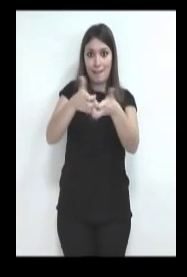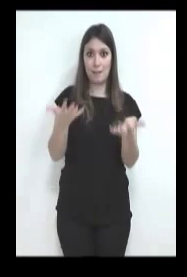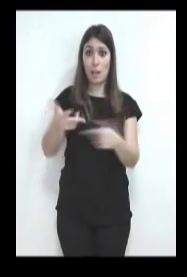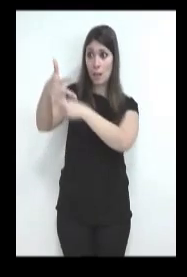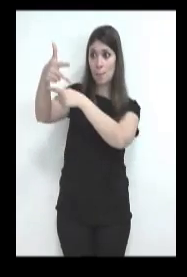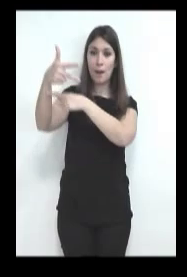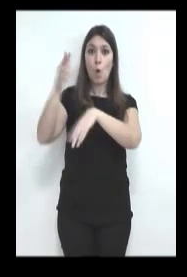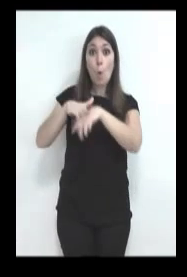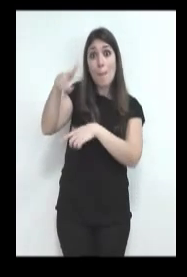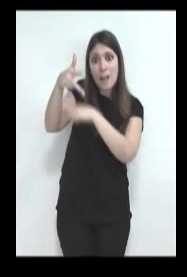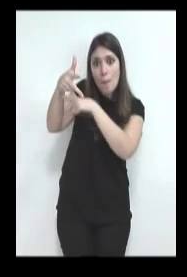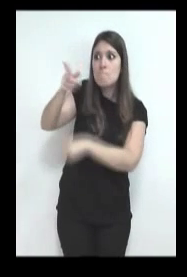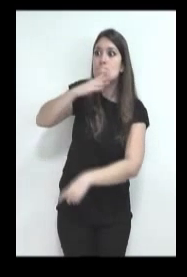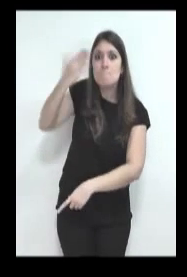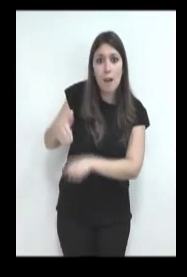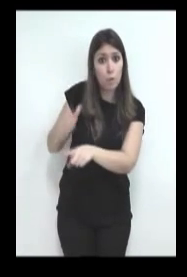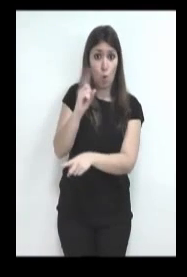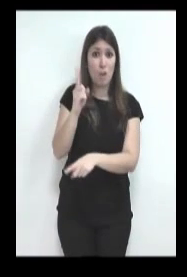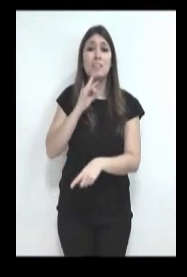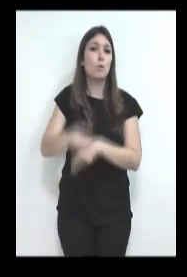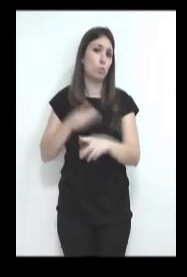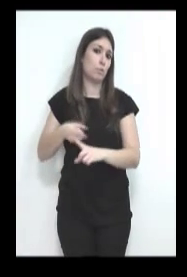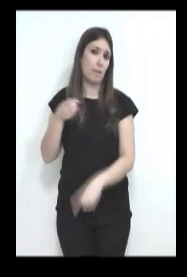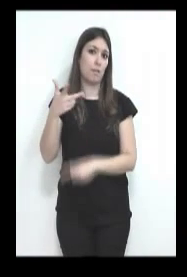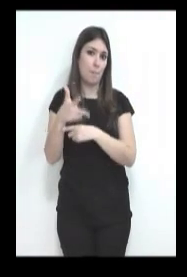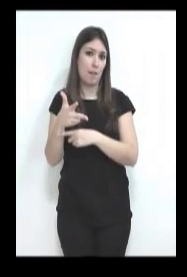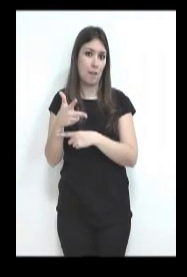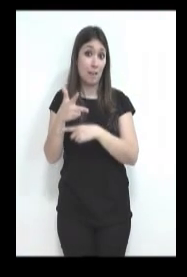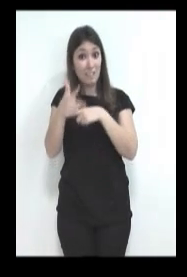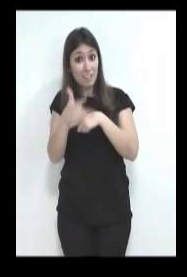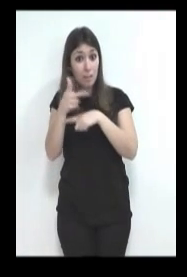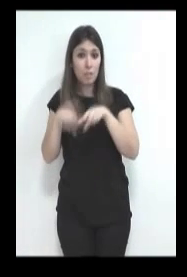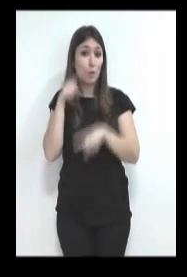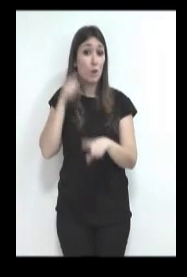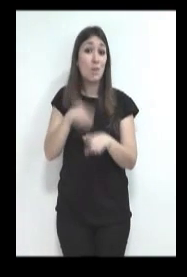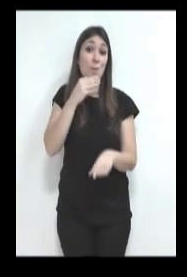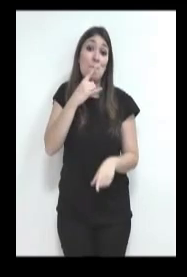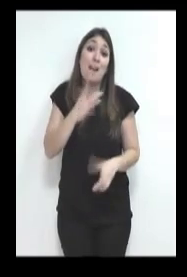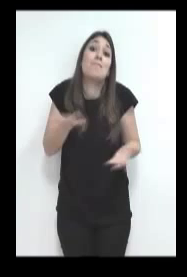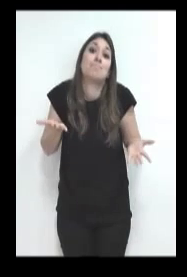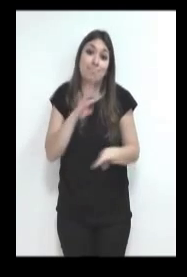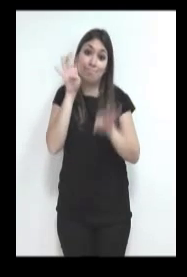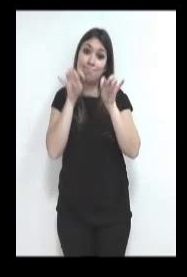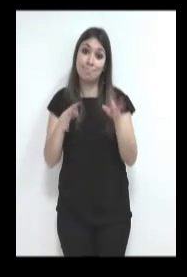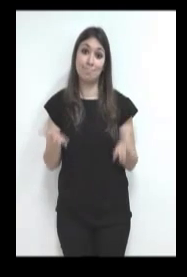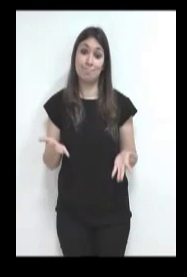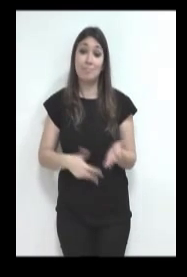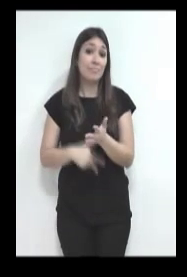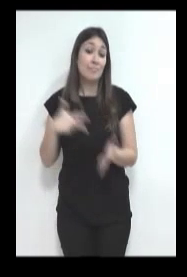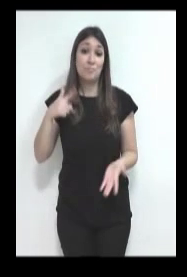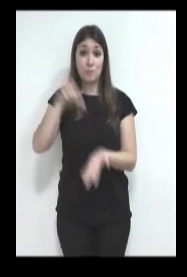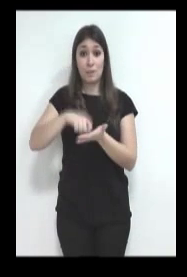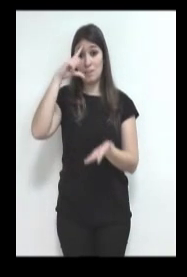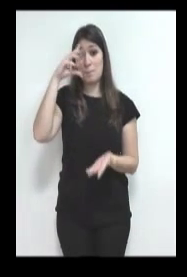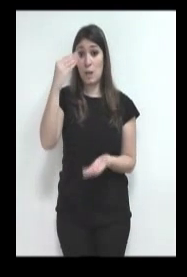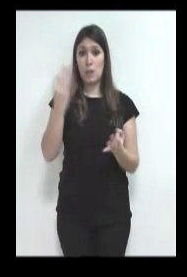haya cámaras. Podemos juzgar al responsable de usarlas, de que haga un buen o un mal uso. Por eso yo creo que, en general, las Smart Cities